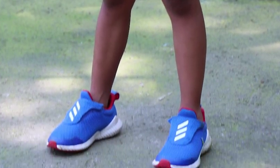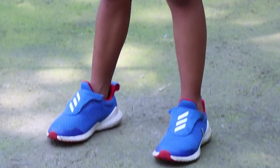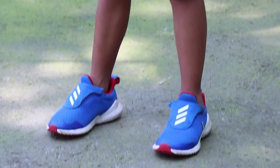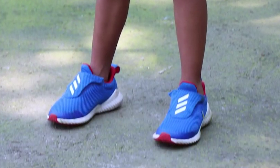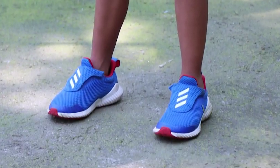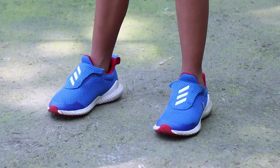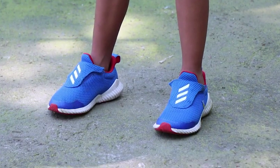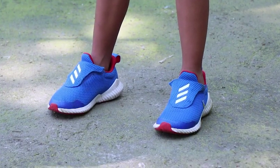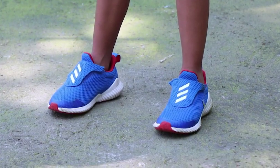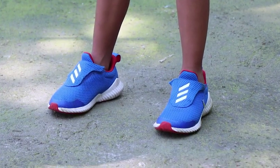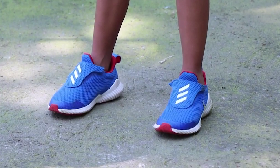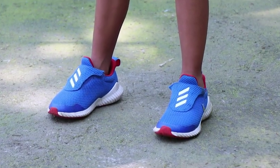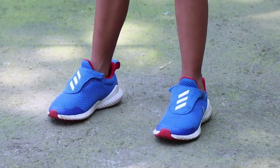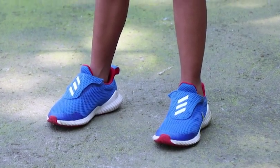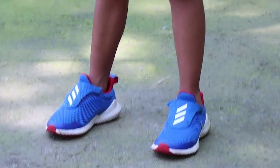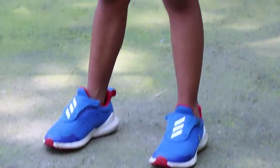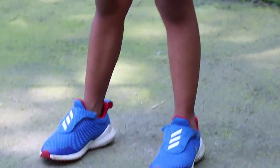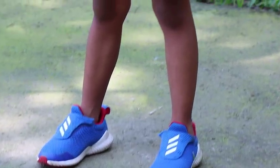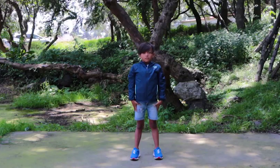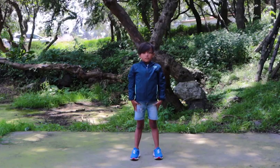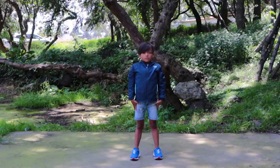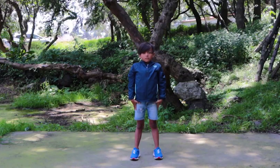respiramos, respira profundo.